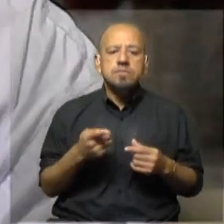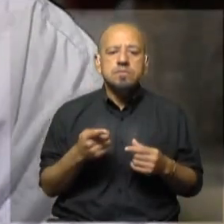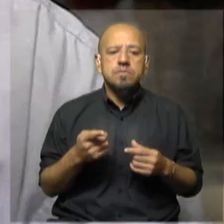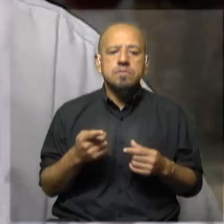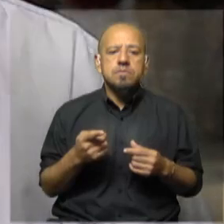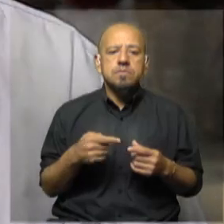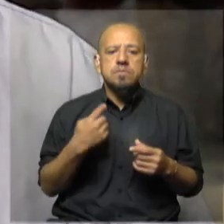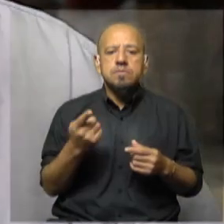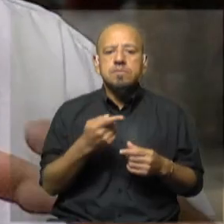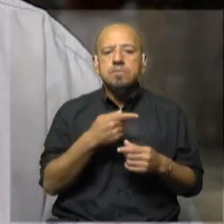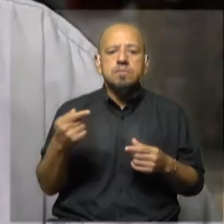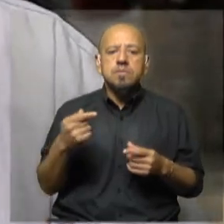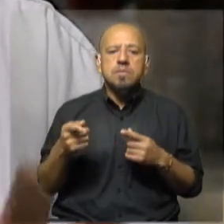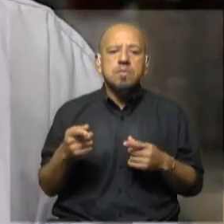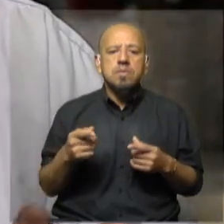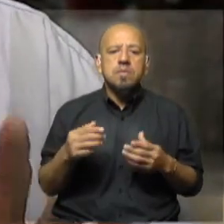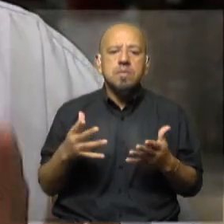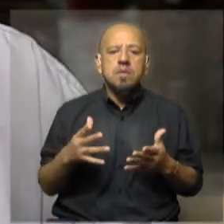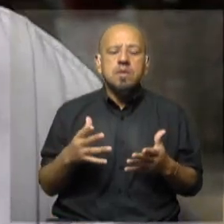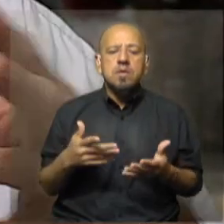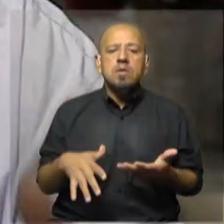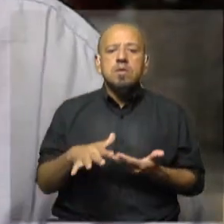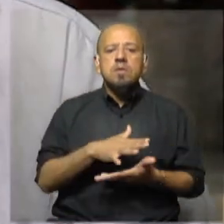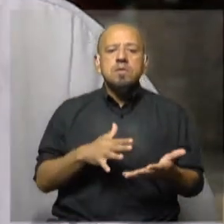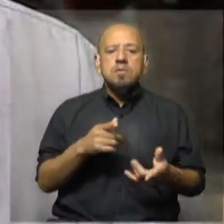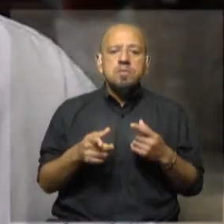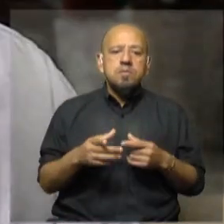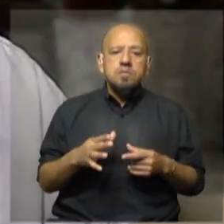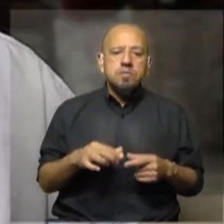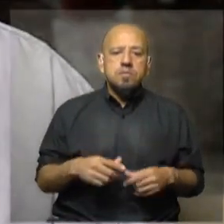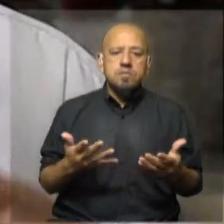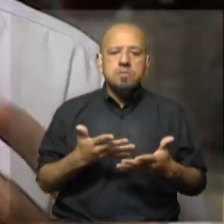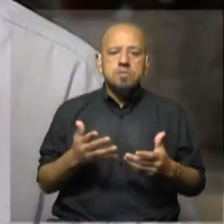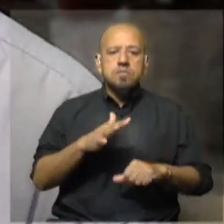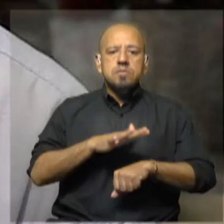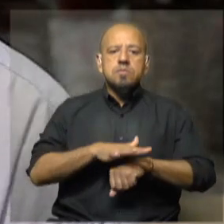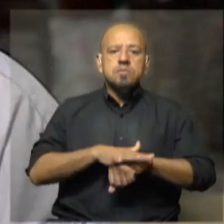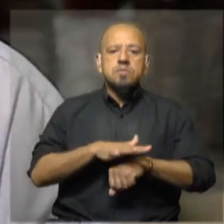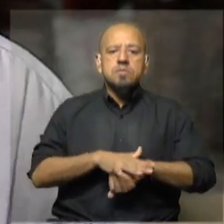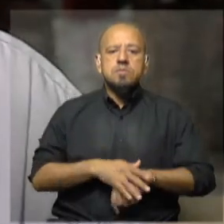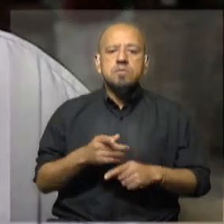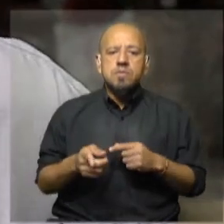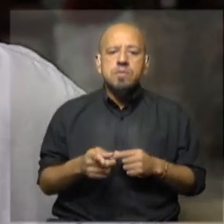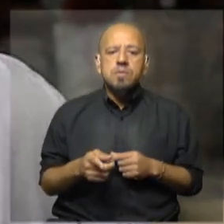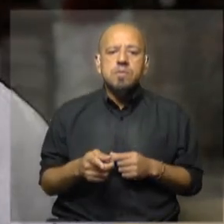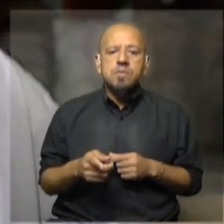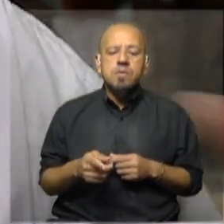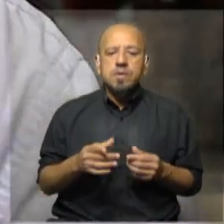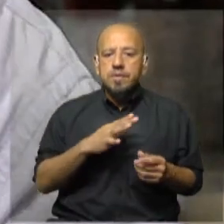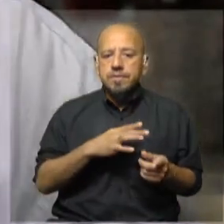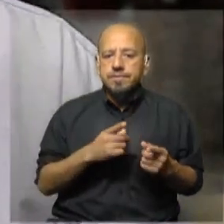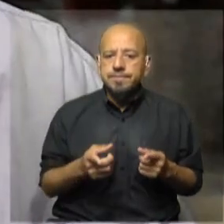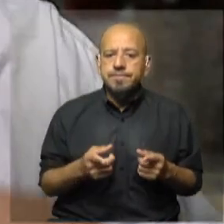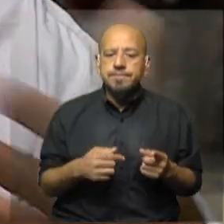en los próximos semanas y meses con un escenario en el cual los cultivos que en este momento están determinando los rendimientos, que están, digamos,